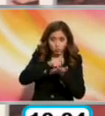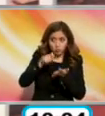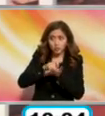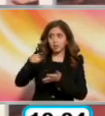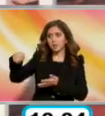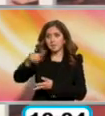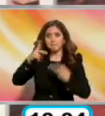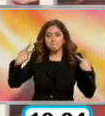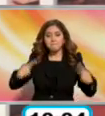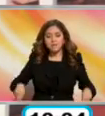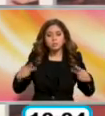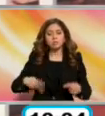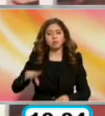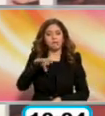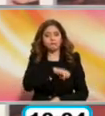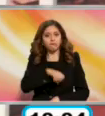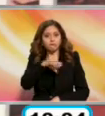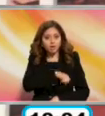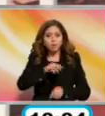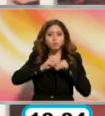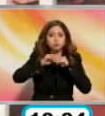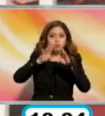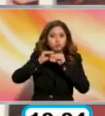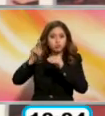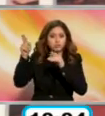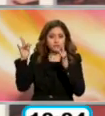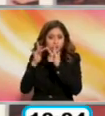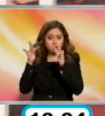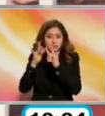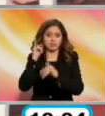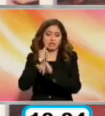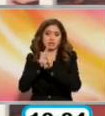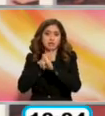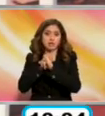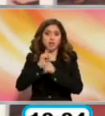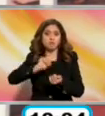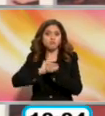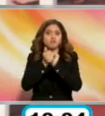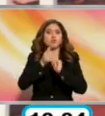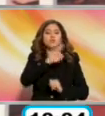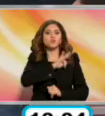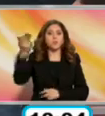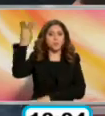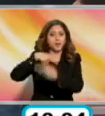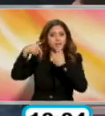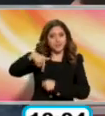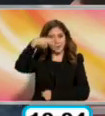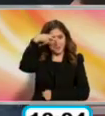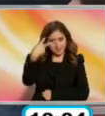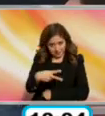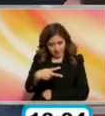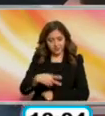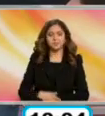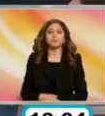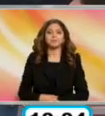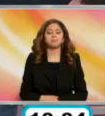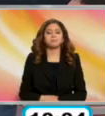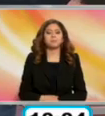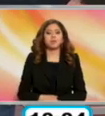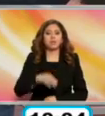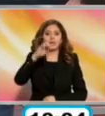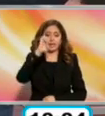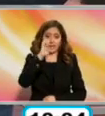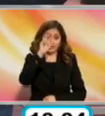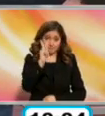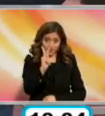la gente que lo ha replicado en redes sociales, pues nos trajo hasta acá a México y eso es lo más bonito de todo. El EP se llama Vicio, que es lo más nuevo,